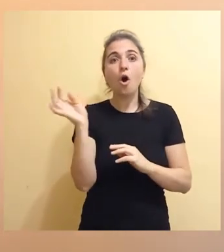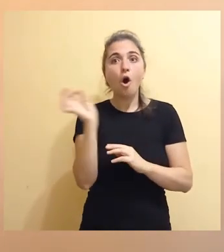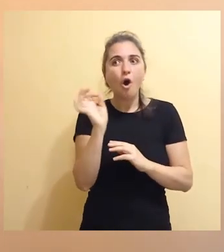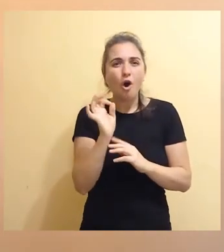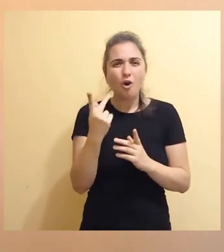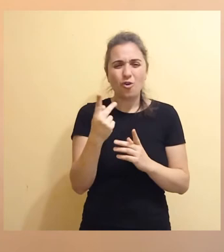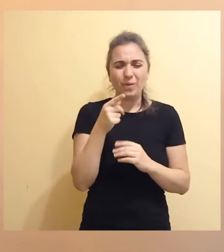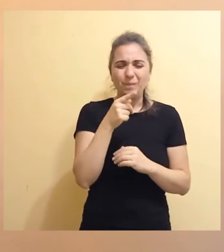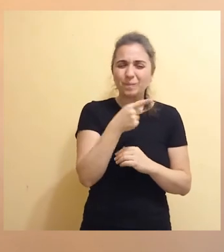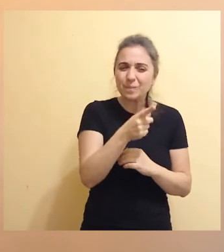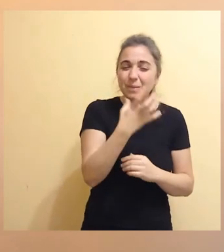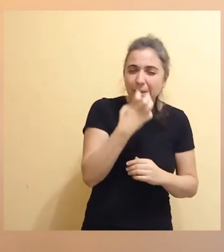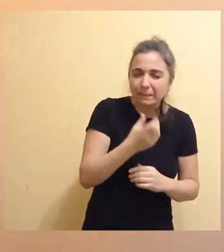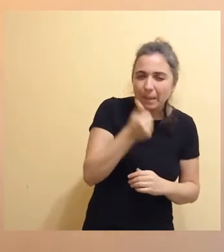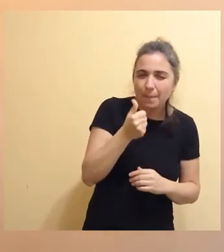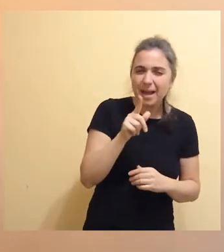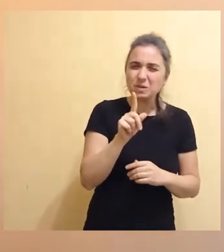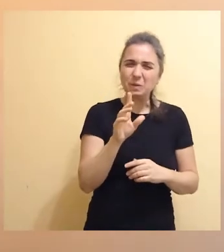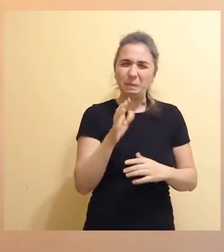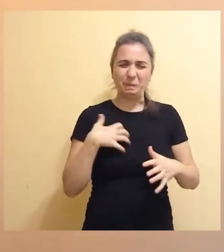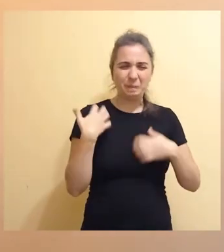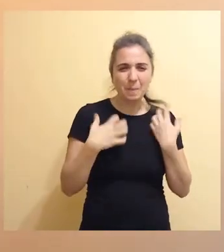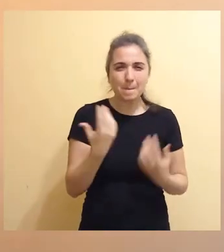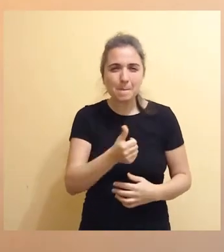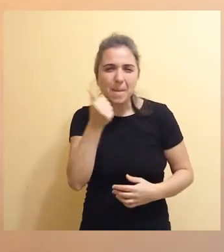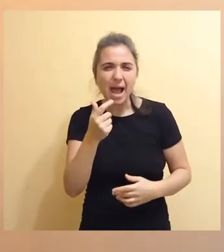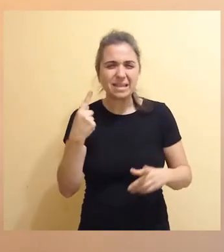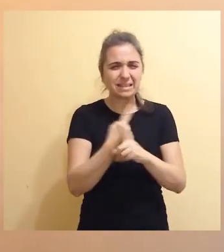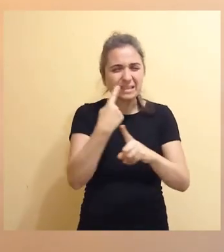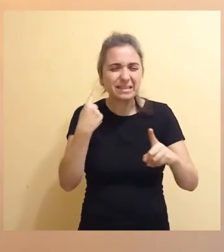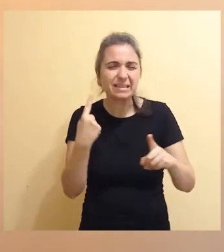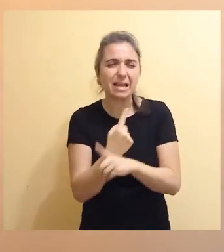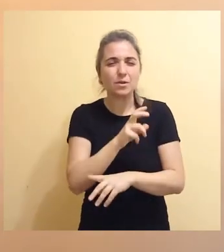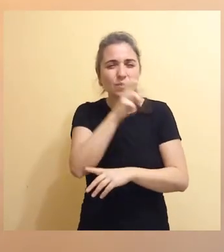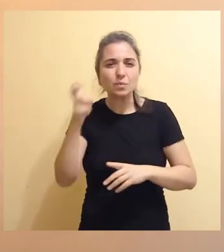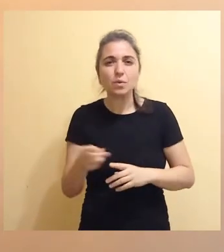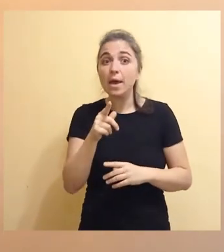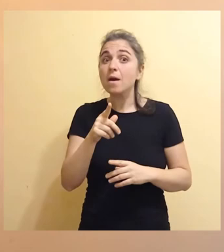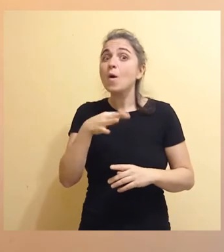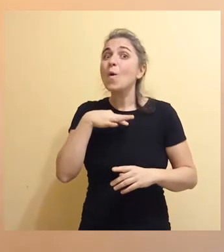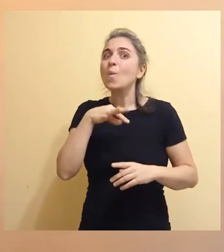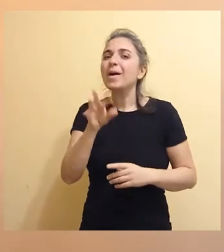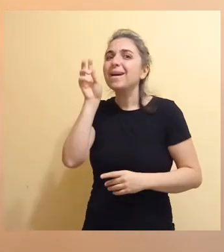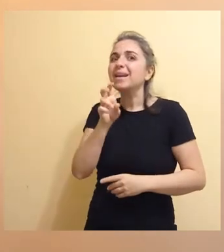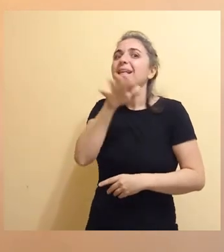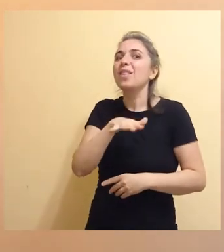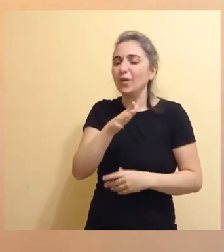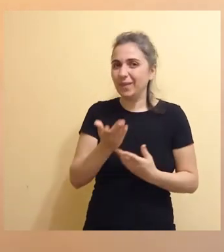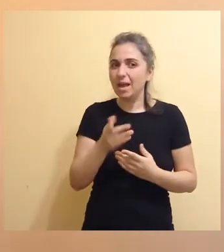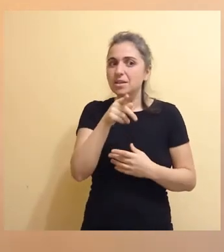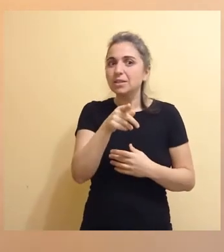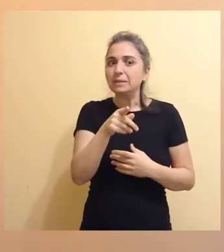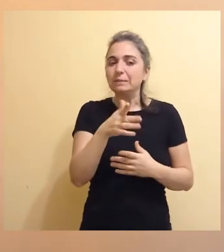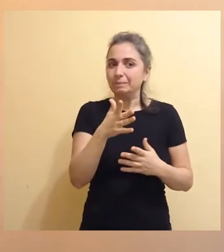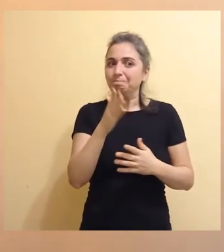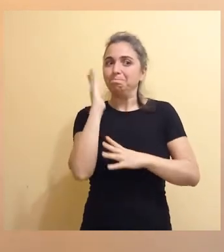que están más tristes, que están más irascibles, nerviosas, ¿no? Porque puede ser que esto